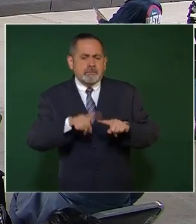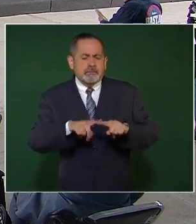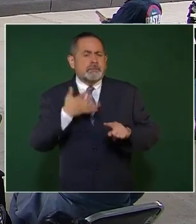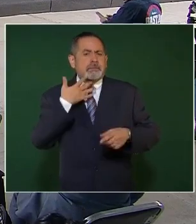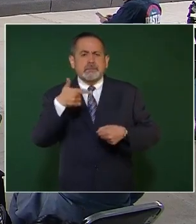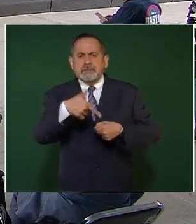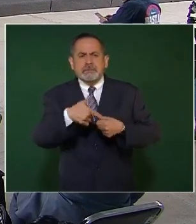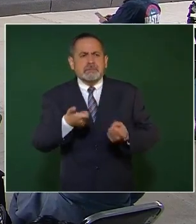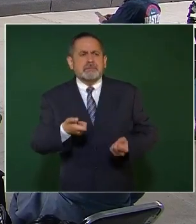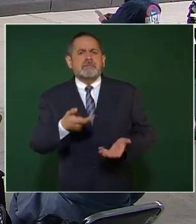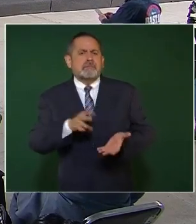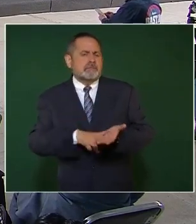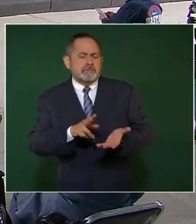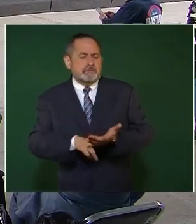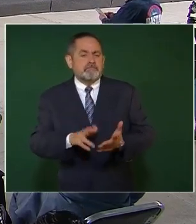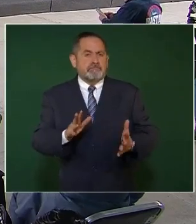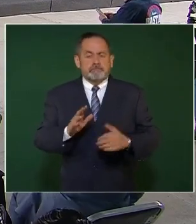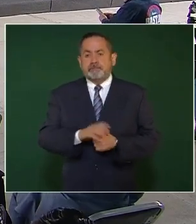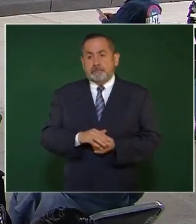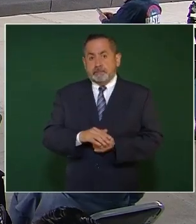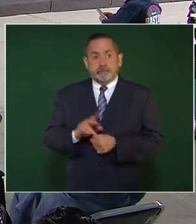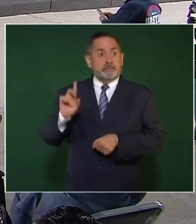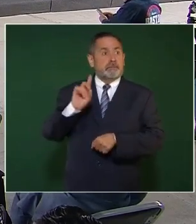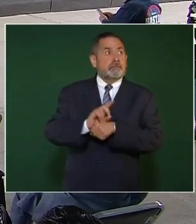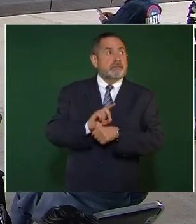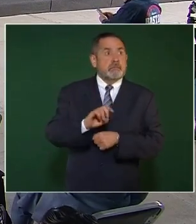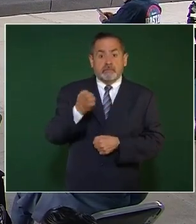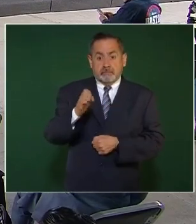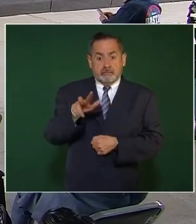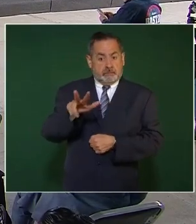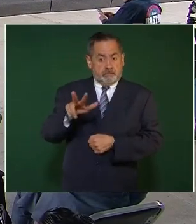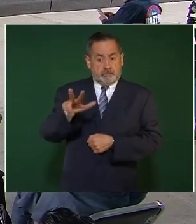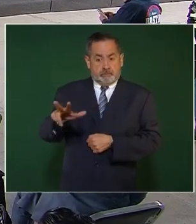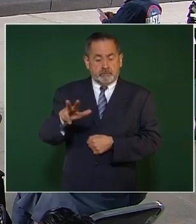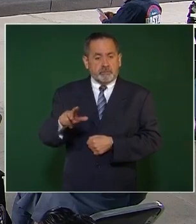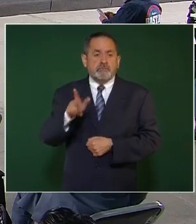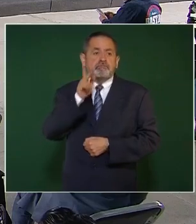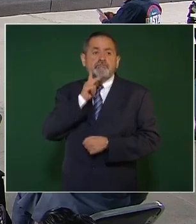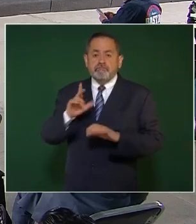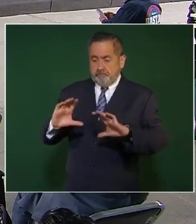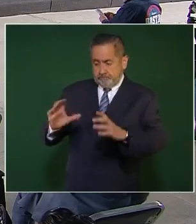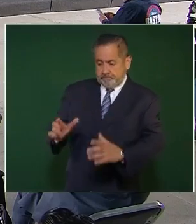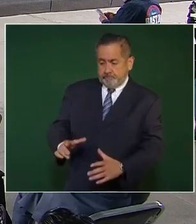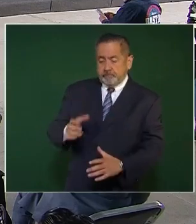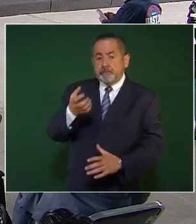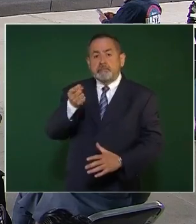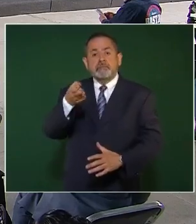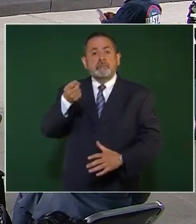combustibles, y tenemos que al 18 de enero la mezcla mexicana se encontró en